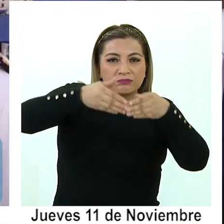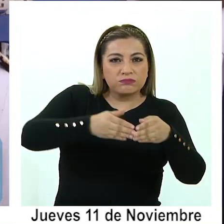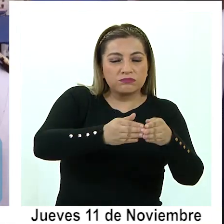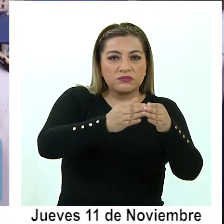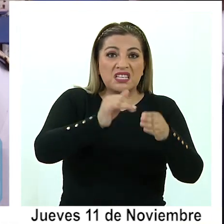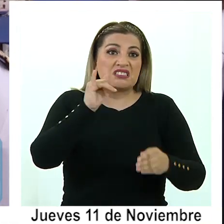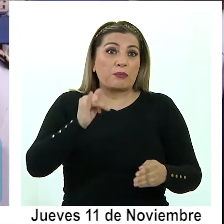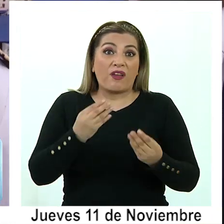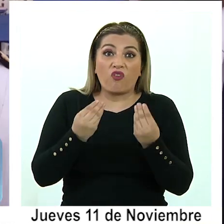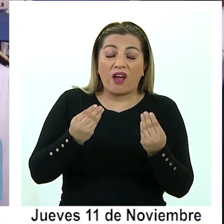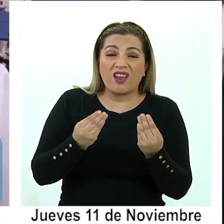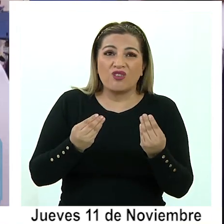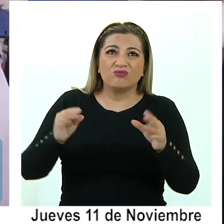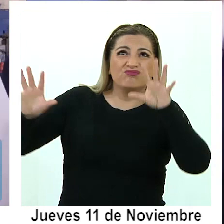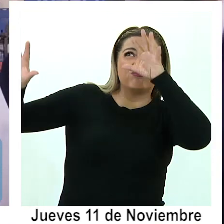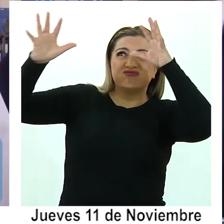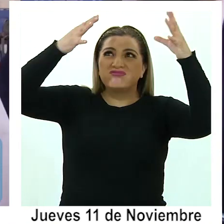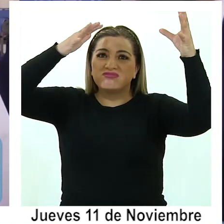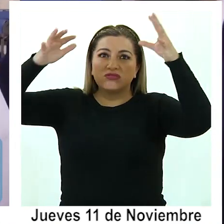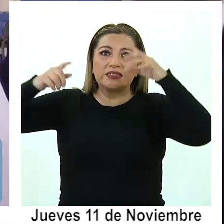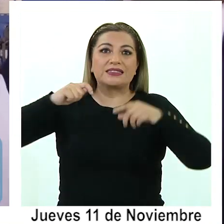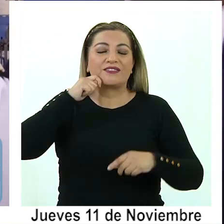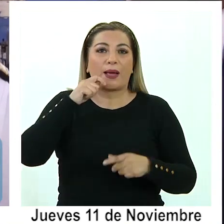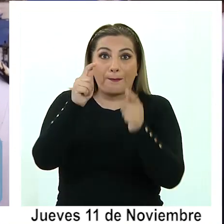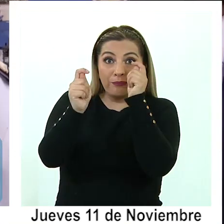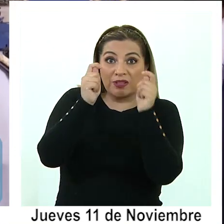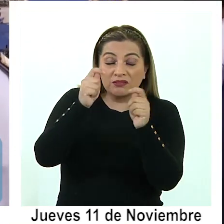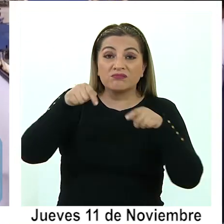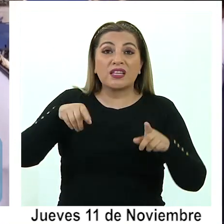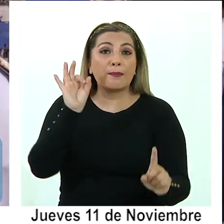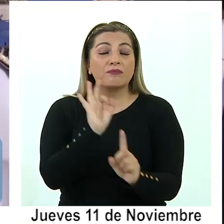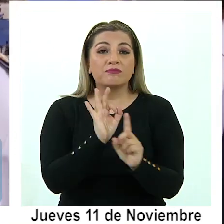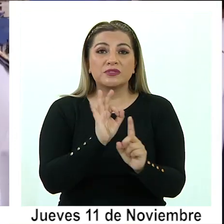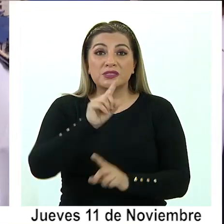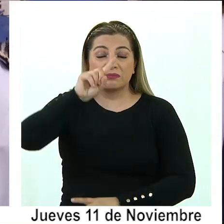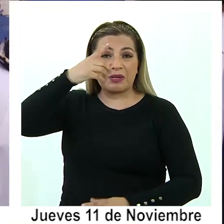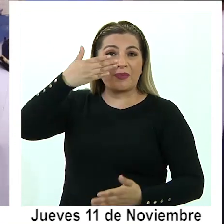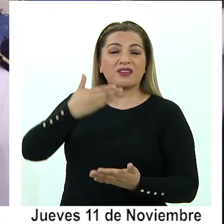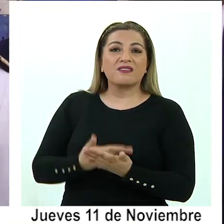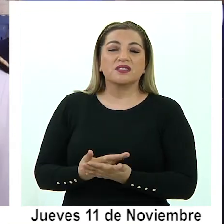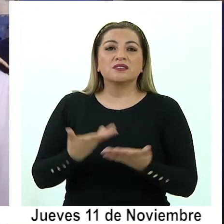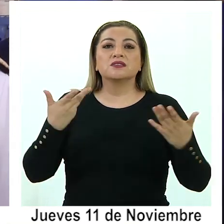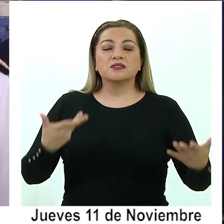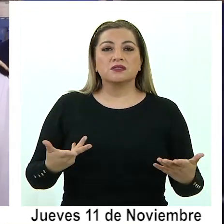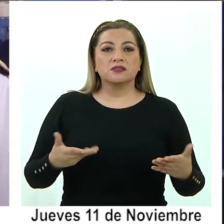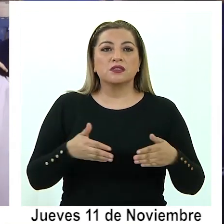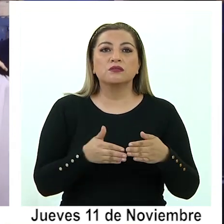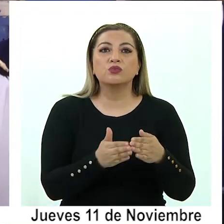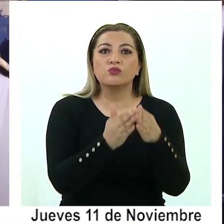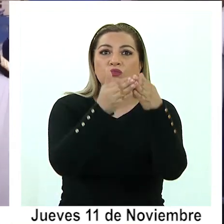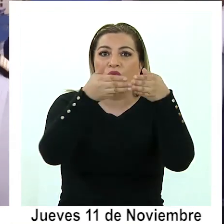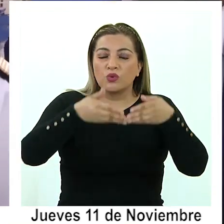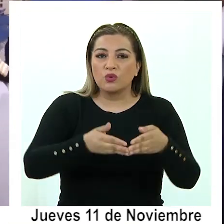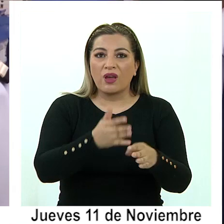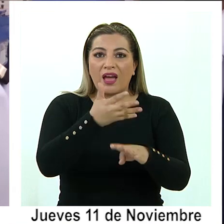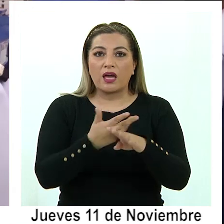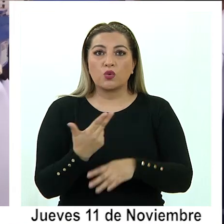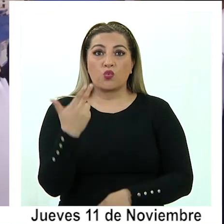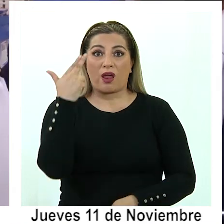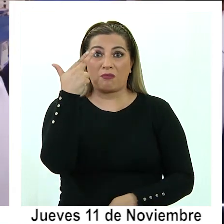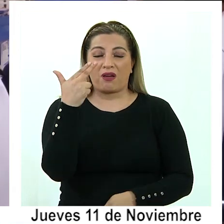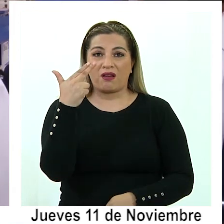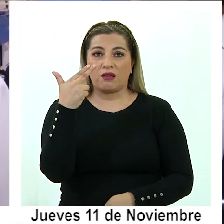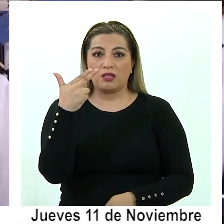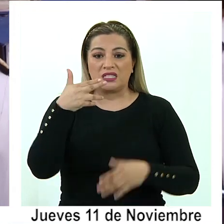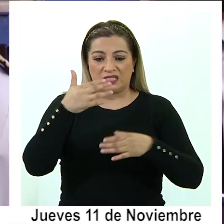favorables, implican un nivel de riesgo. En este caso en particular es la primera vez que nos encontramos con una embarcación en que efectivamente había un arma de fuego cargada y